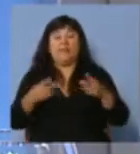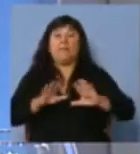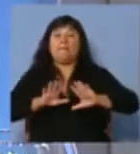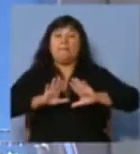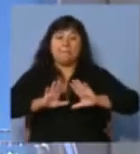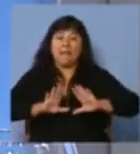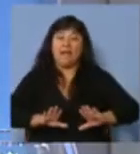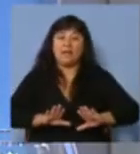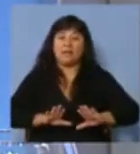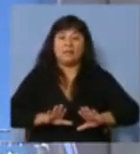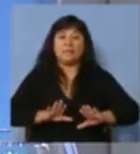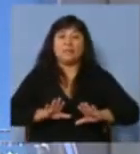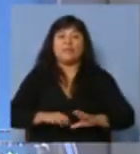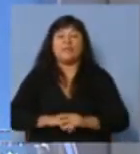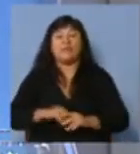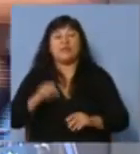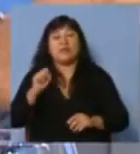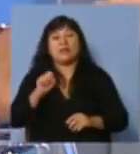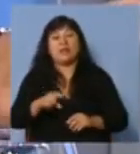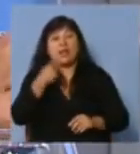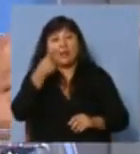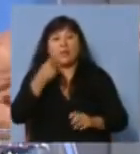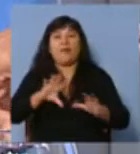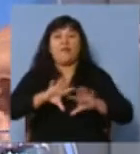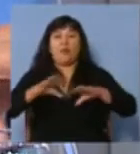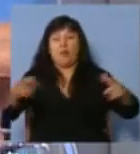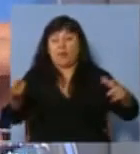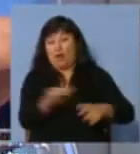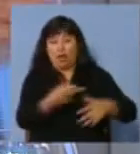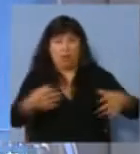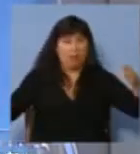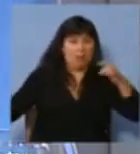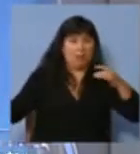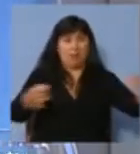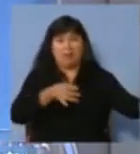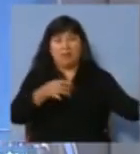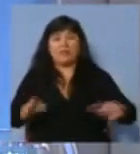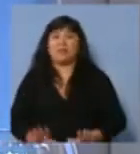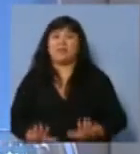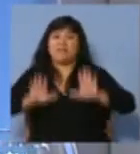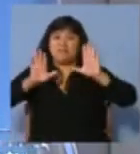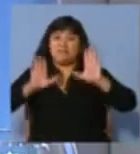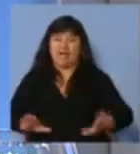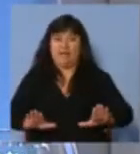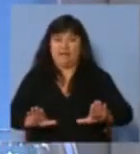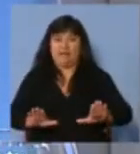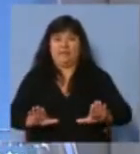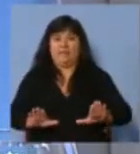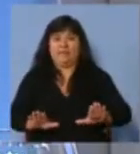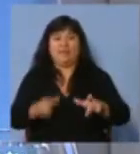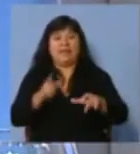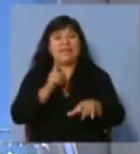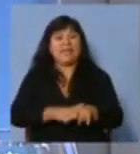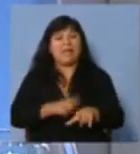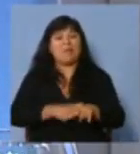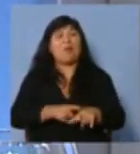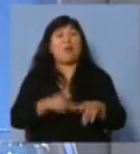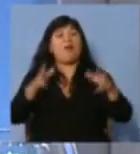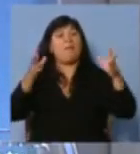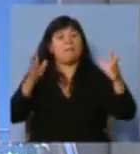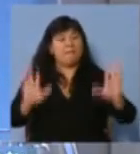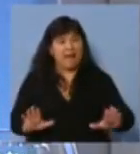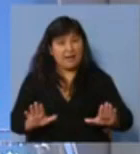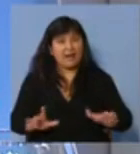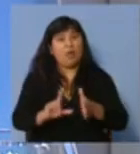tenemos el boxeo que les hablaba a la mitad hacemos break digamos nosotros lo que nosotros vimos no es definitivo al extremo que